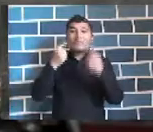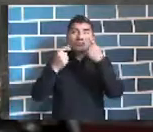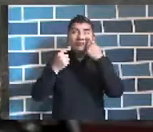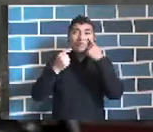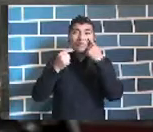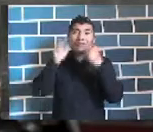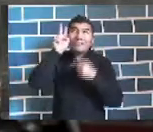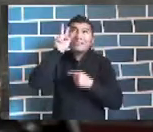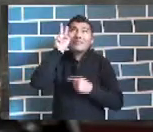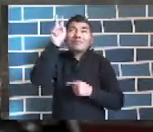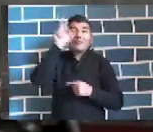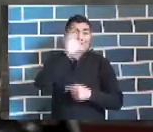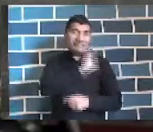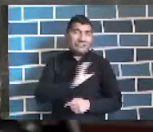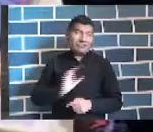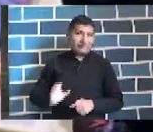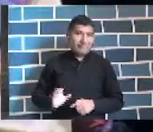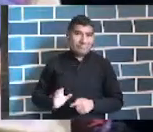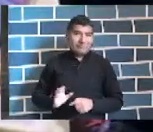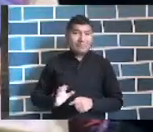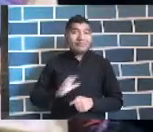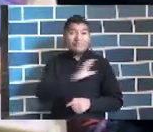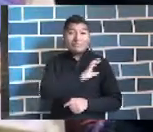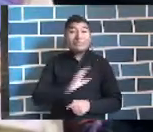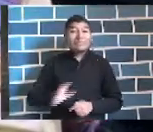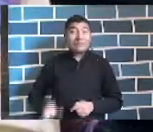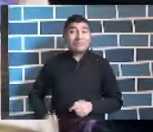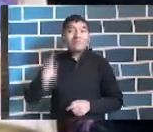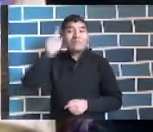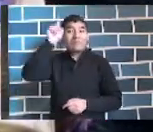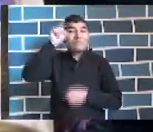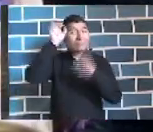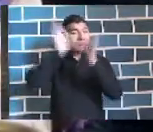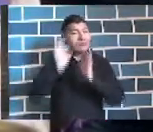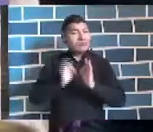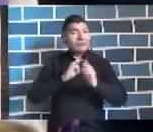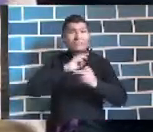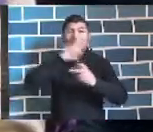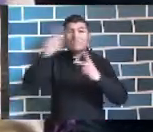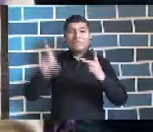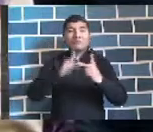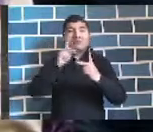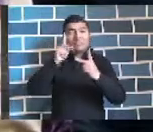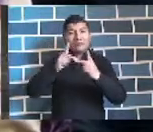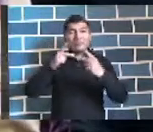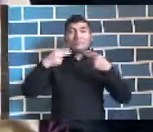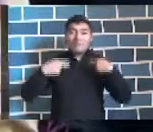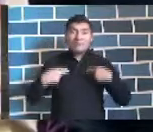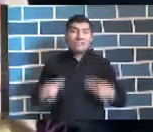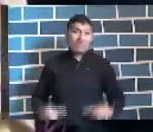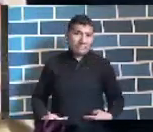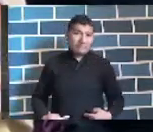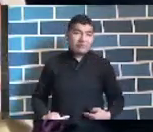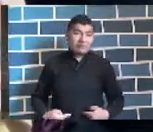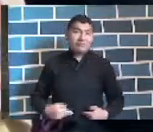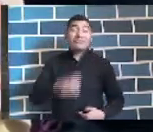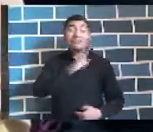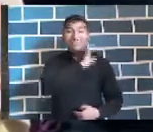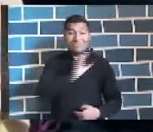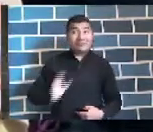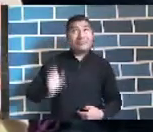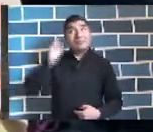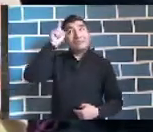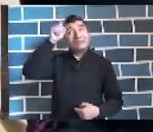fijos en Cristo. Cristo es el modelo perfecto de la humanidad. Cristo es